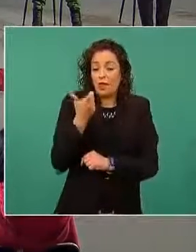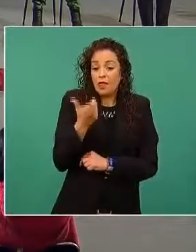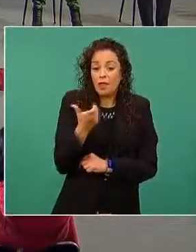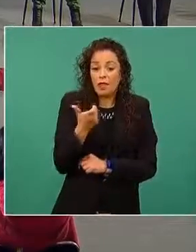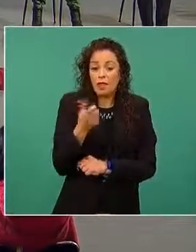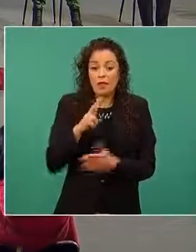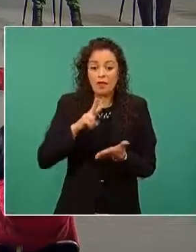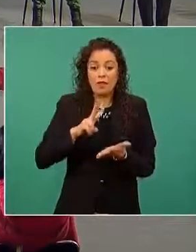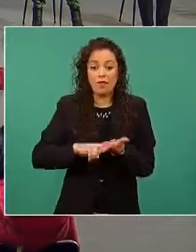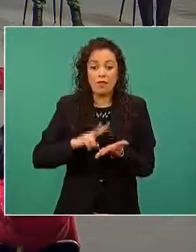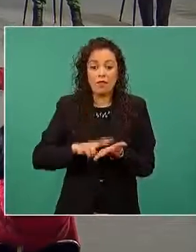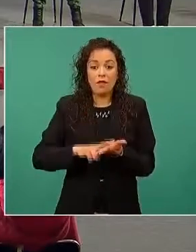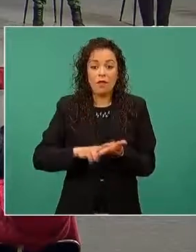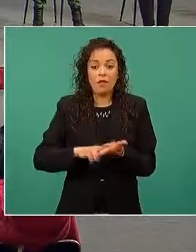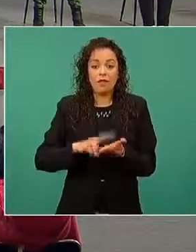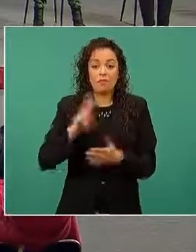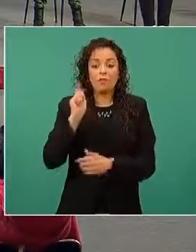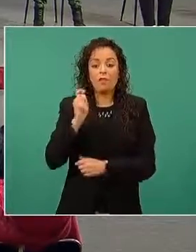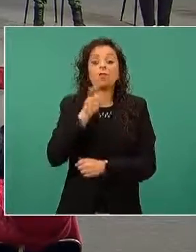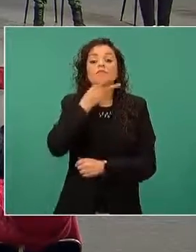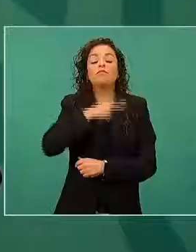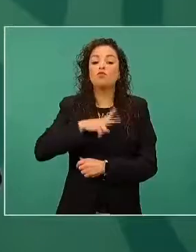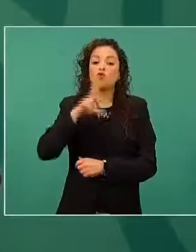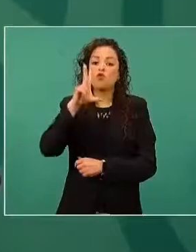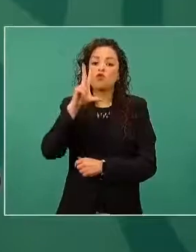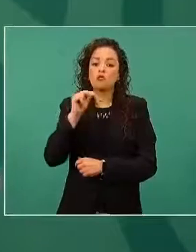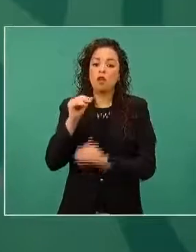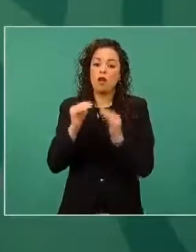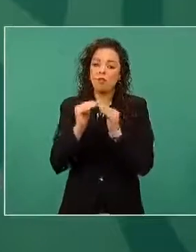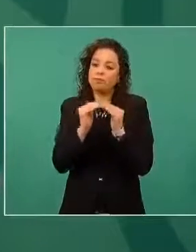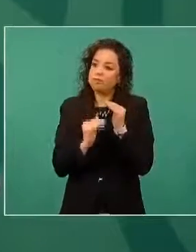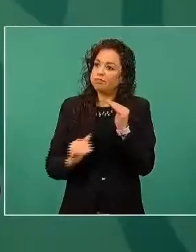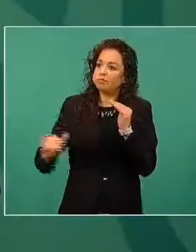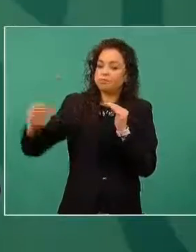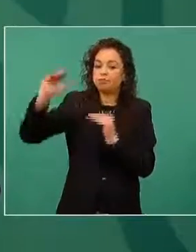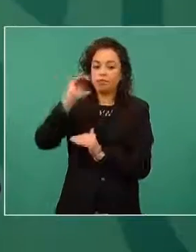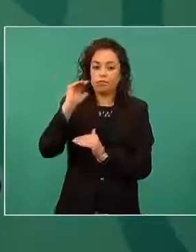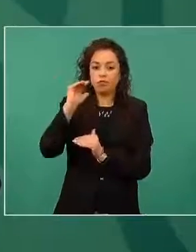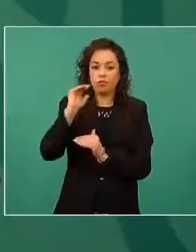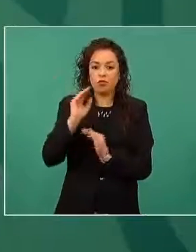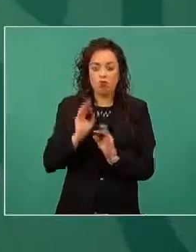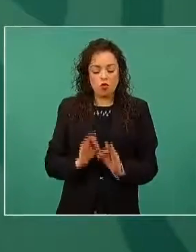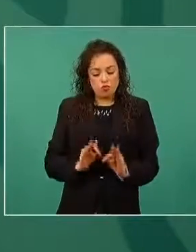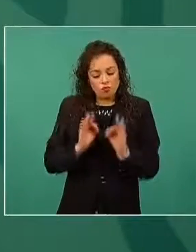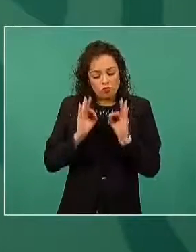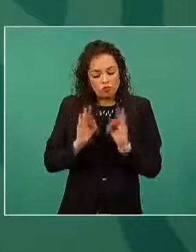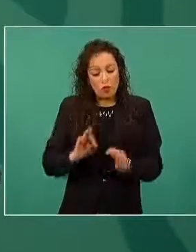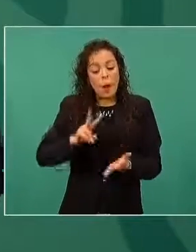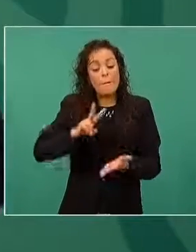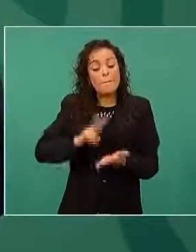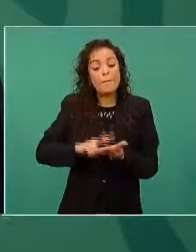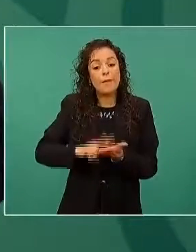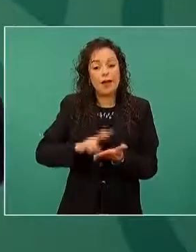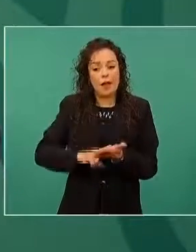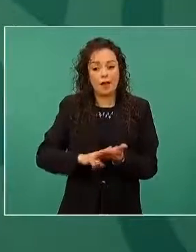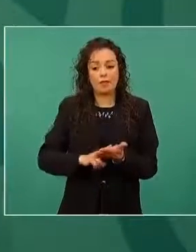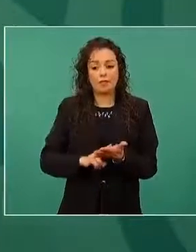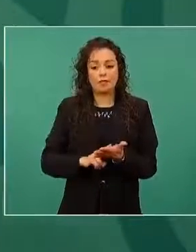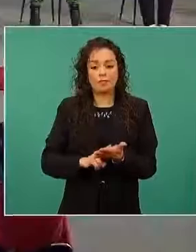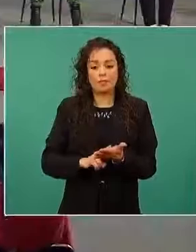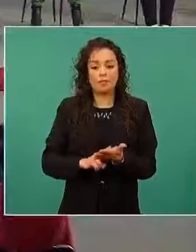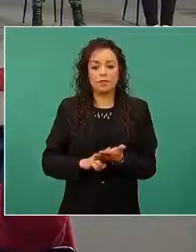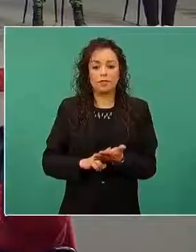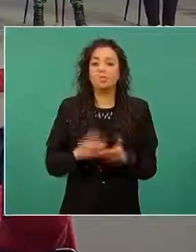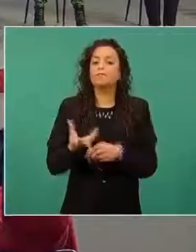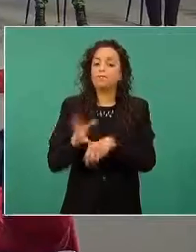no incrementen su precio en términos reales, entre otras cosas. Si me